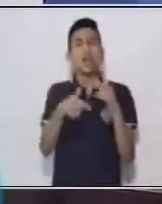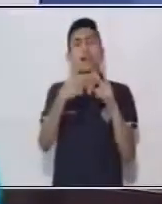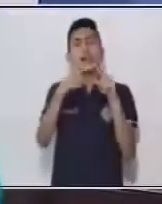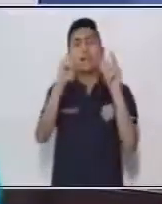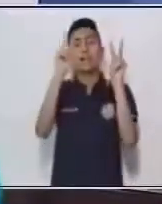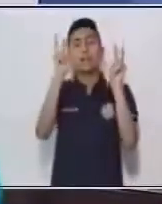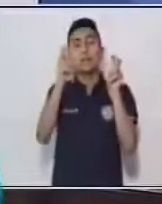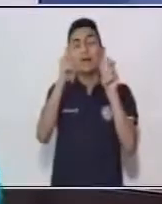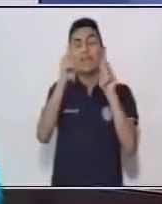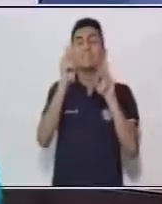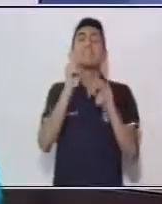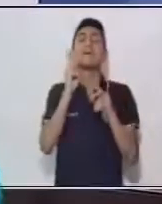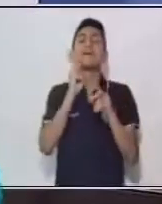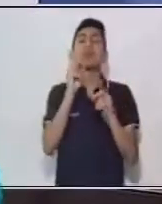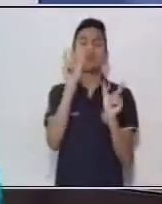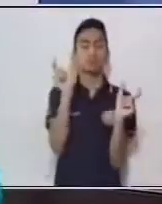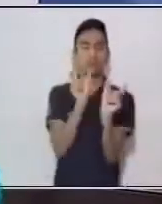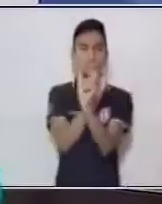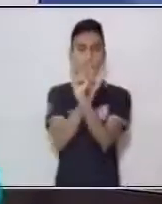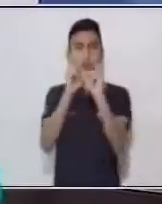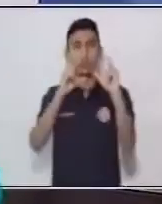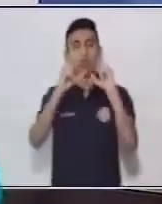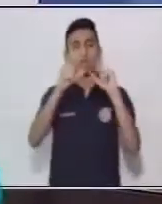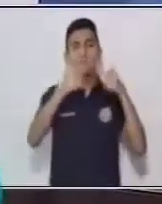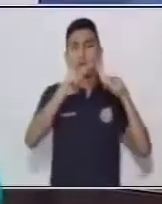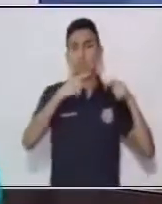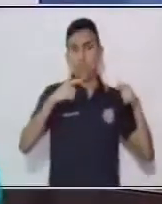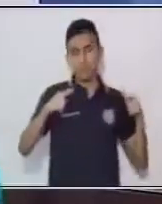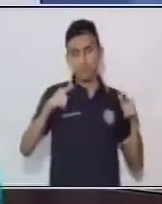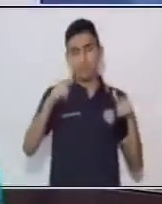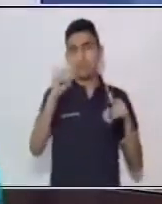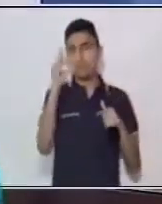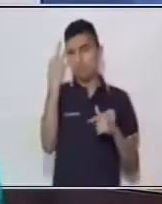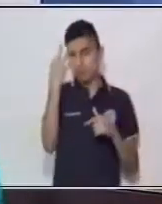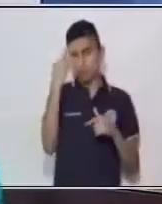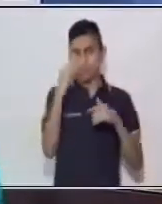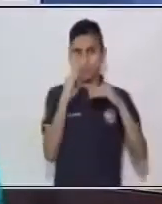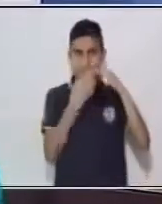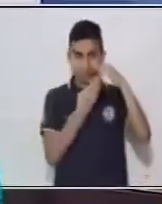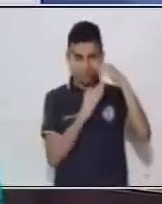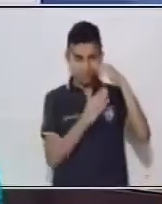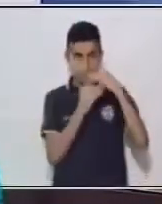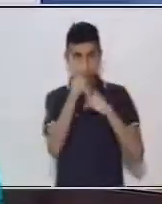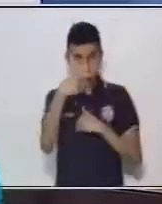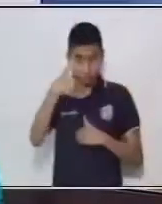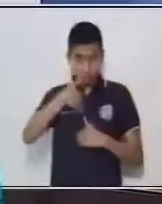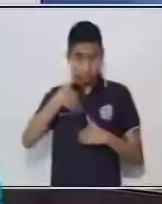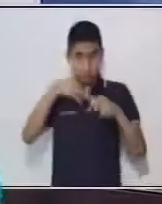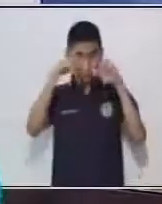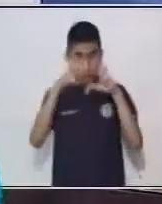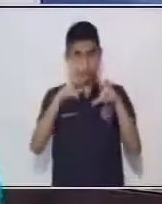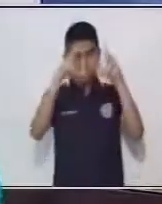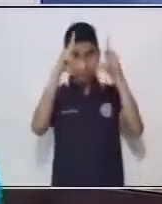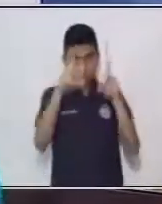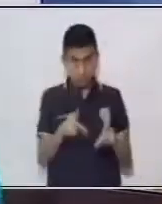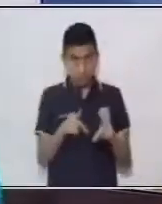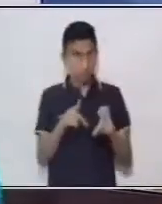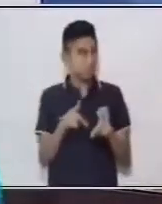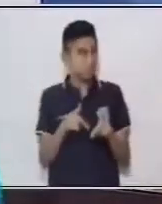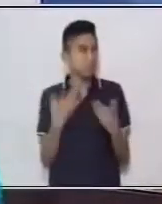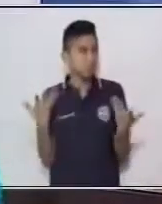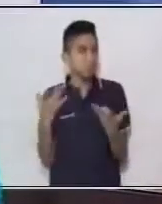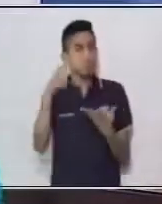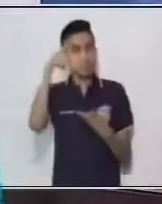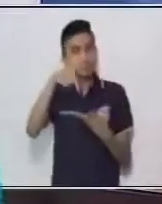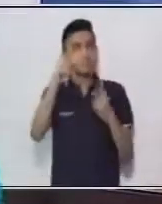verbo del área de comunicación y lenguaje de tercero básico. Si en casa hay alguna persona con discapacidad,